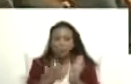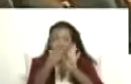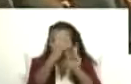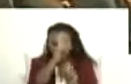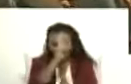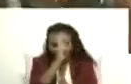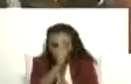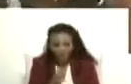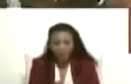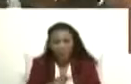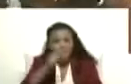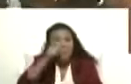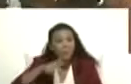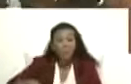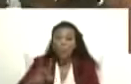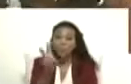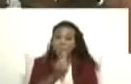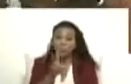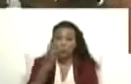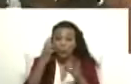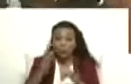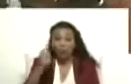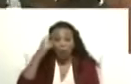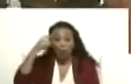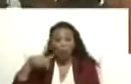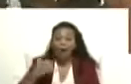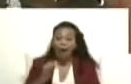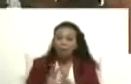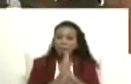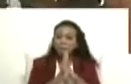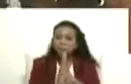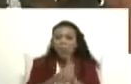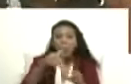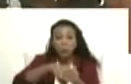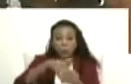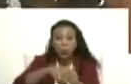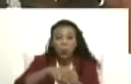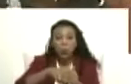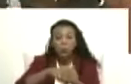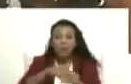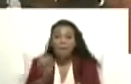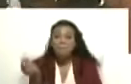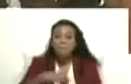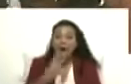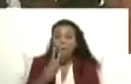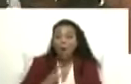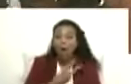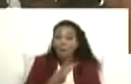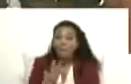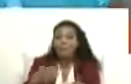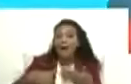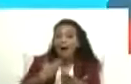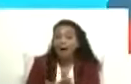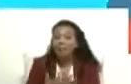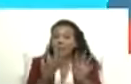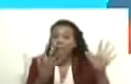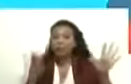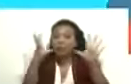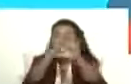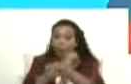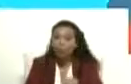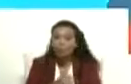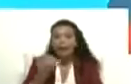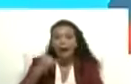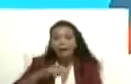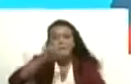homenaje a ese pueblo que hoy todavía está votando porque extendieron el lapso de votación, puesto que hay